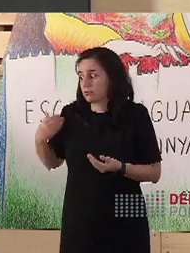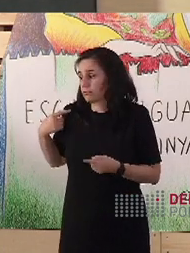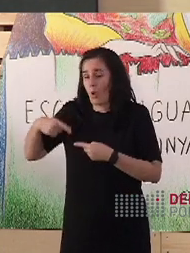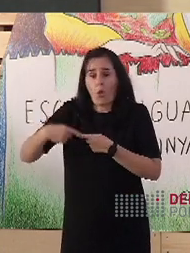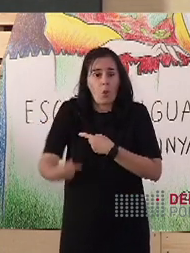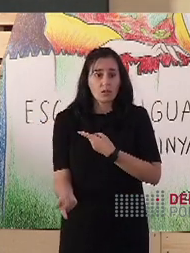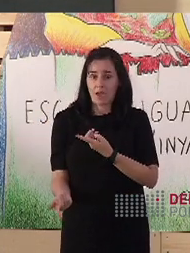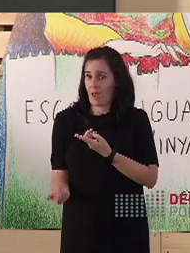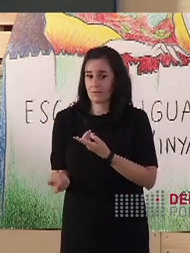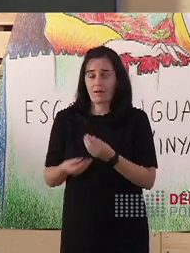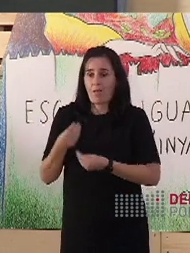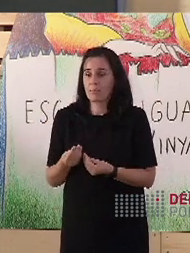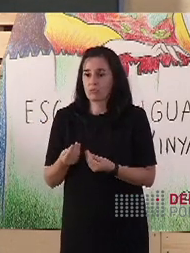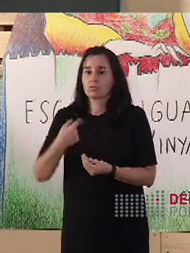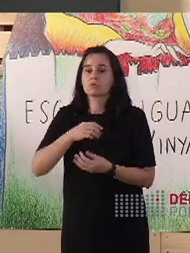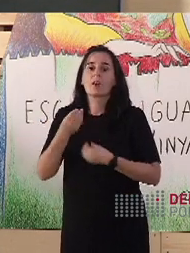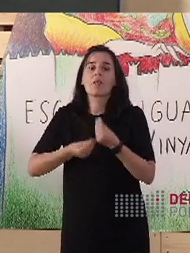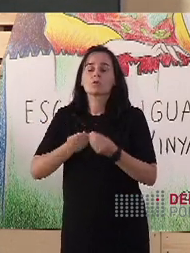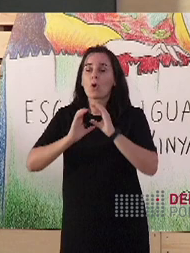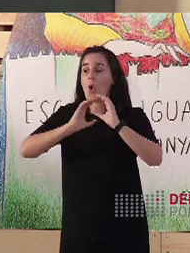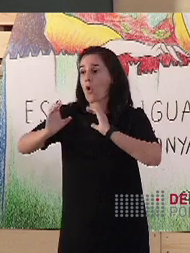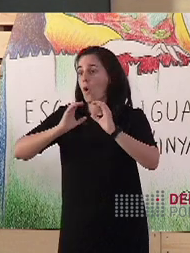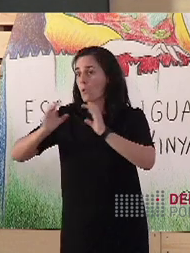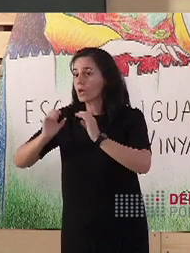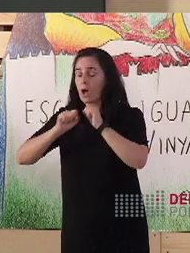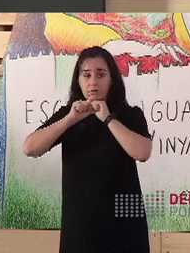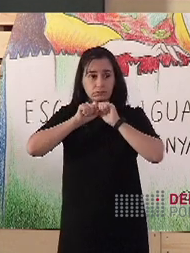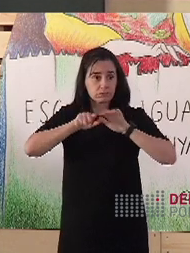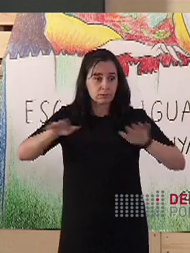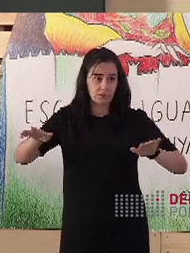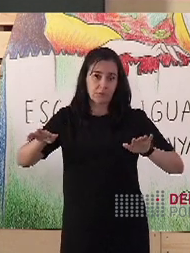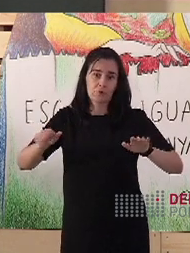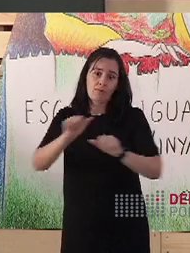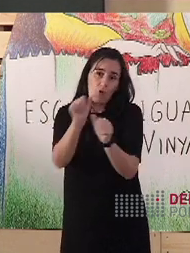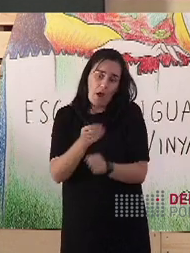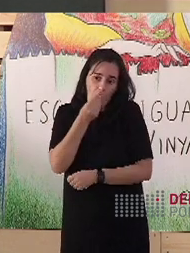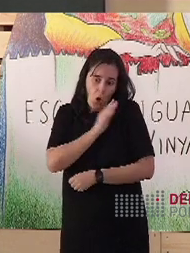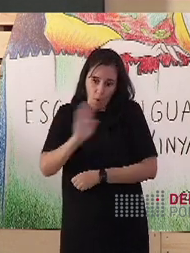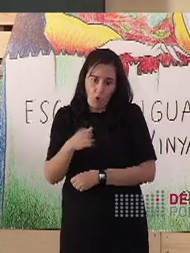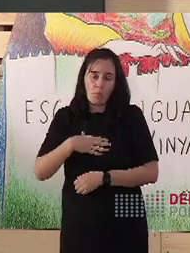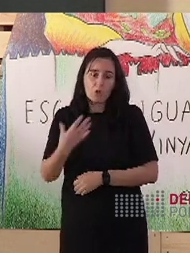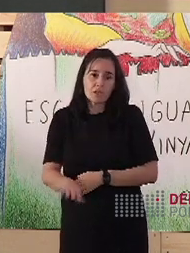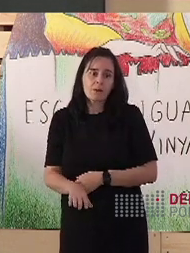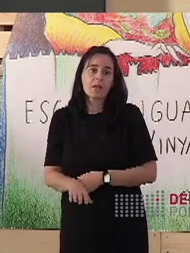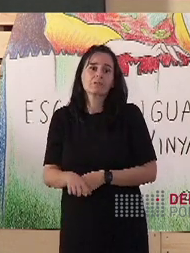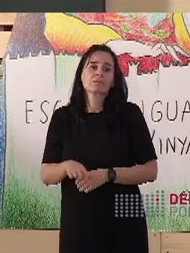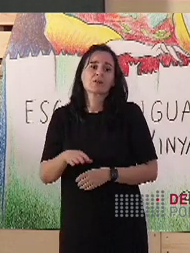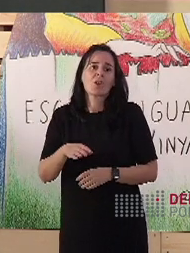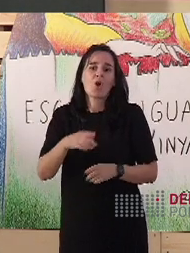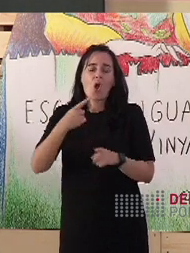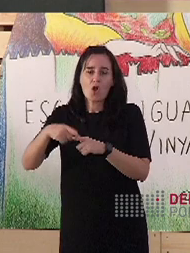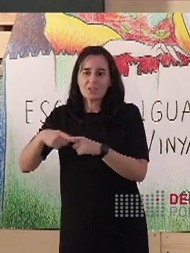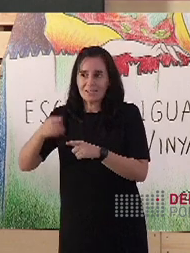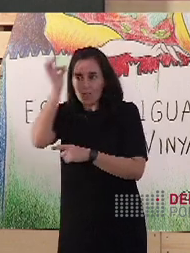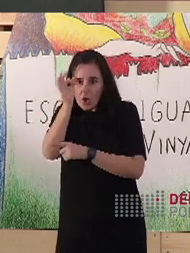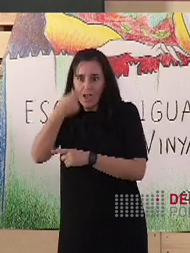básicamente comunicar de la mejor manera posible lo que bebemos y la teoría que sabemos